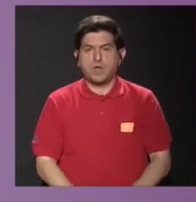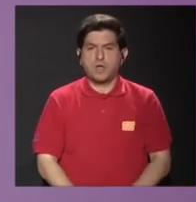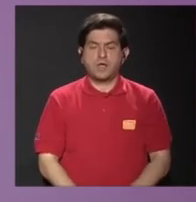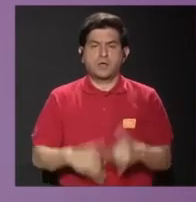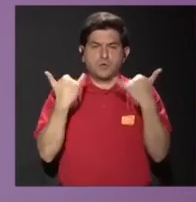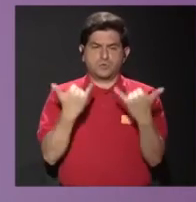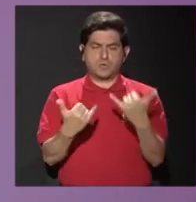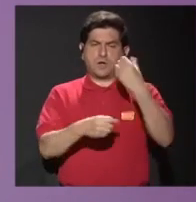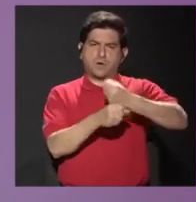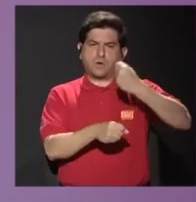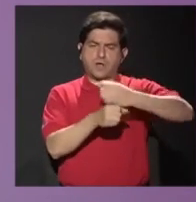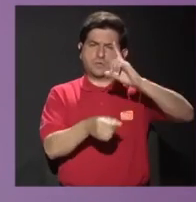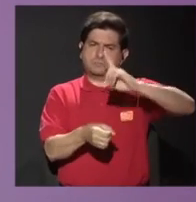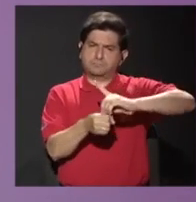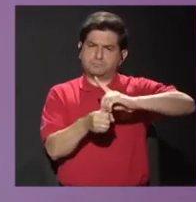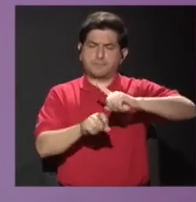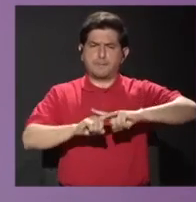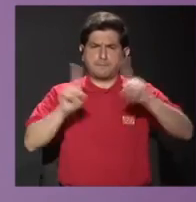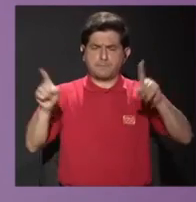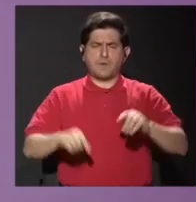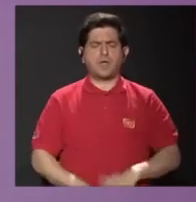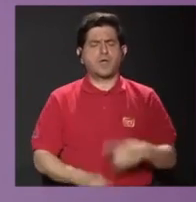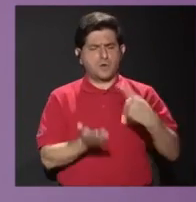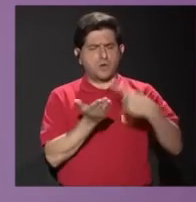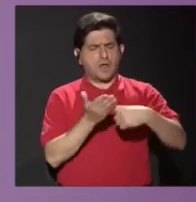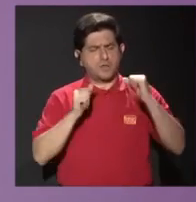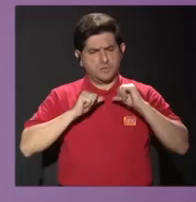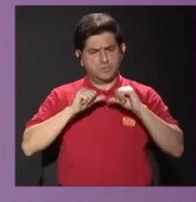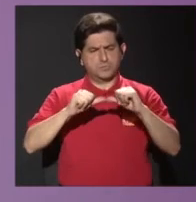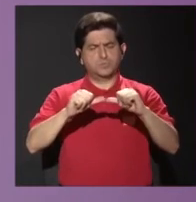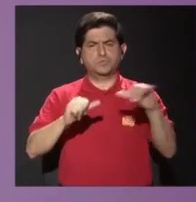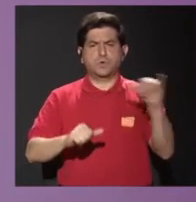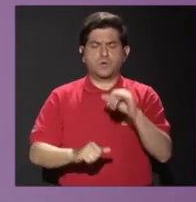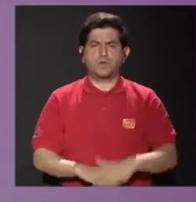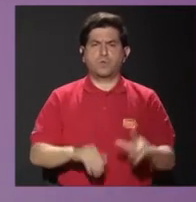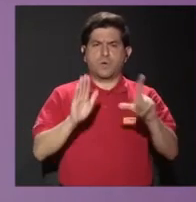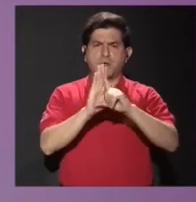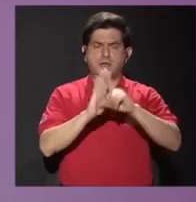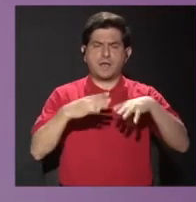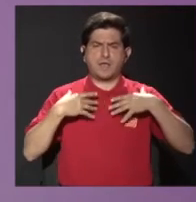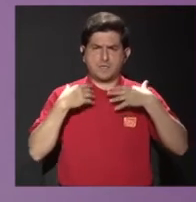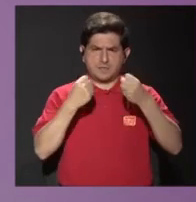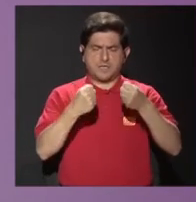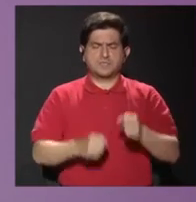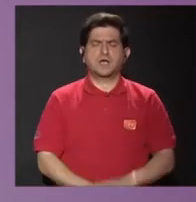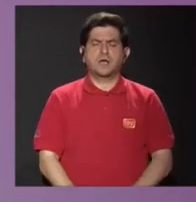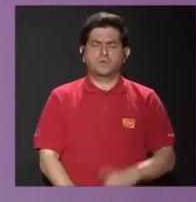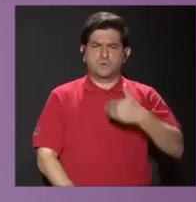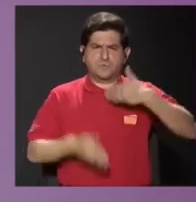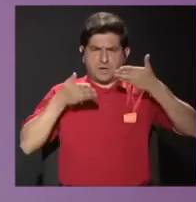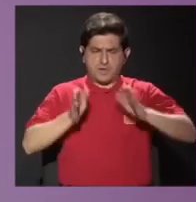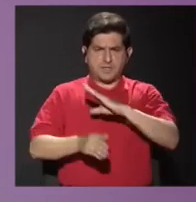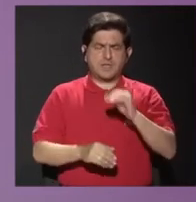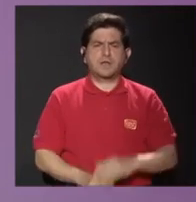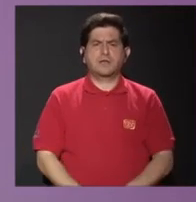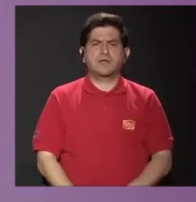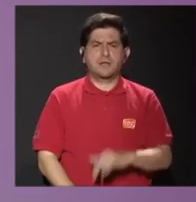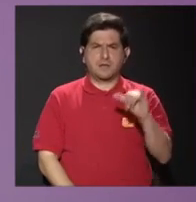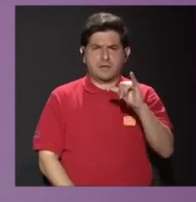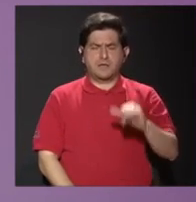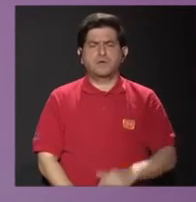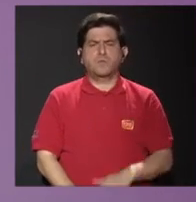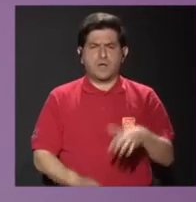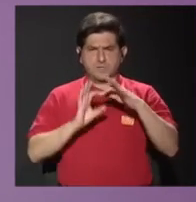estas curules pero se siguen discutiendo así como también la ley sobre salud sexual y reproductiva que ese sí es el expediente